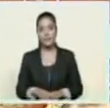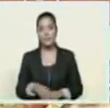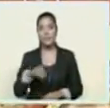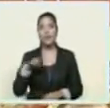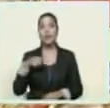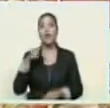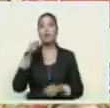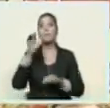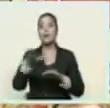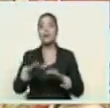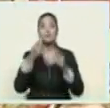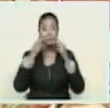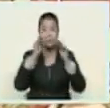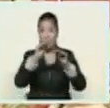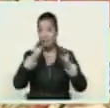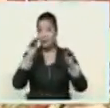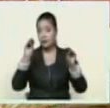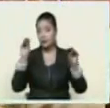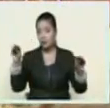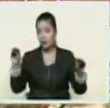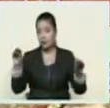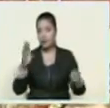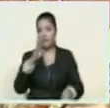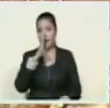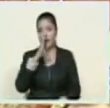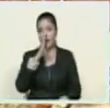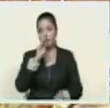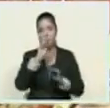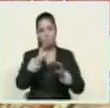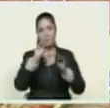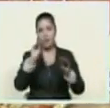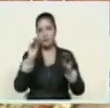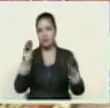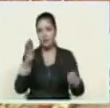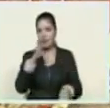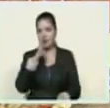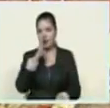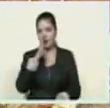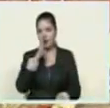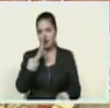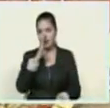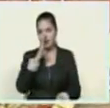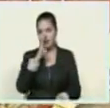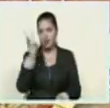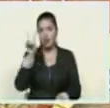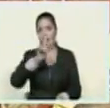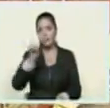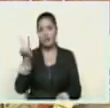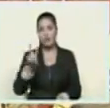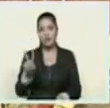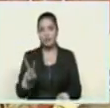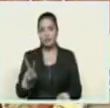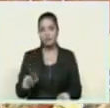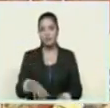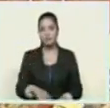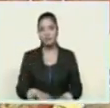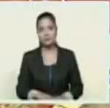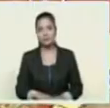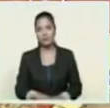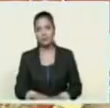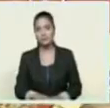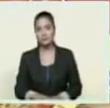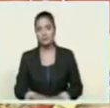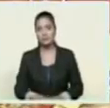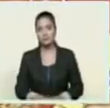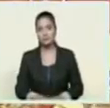próximo paso atención marina atención venezuela nadie se puede